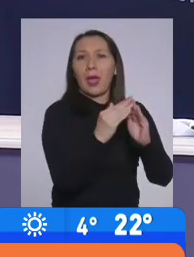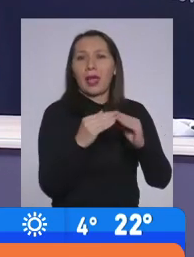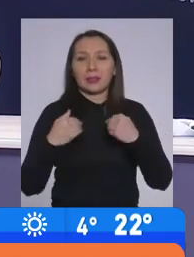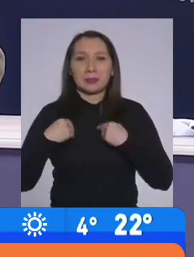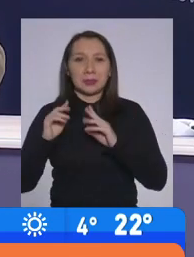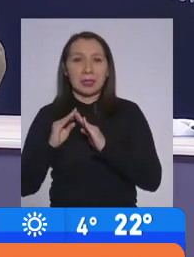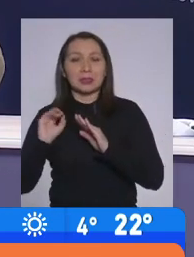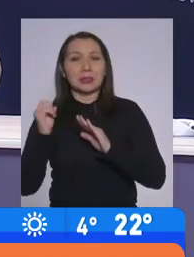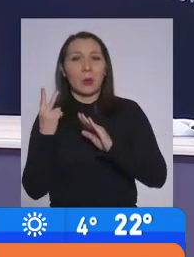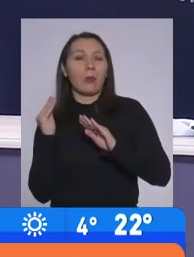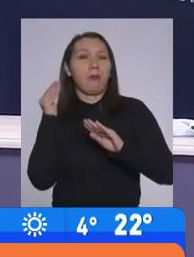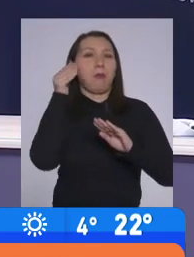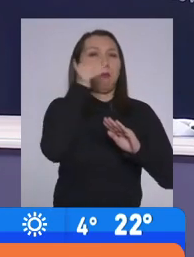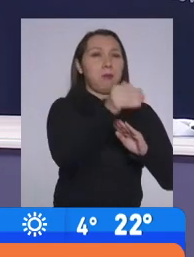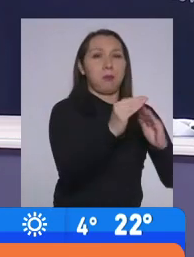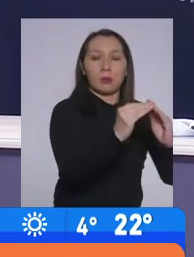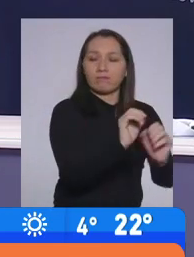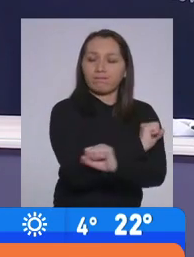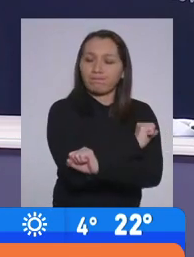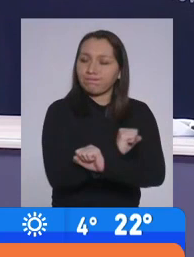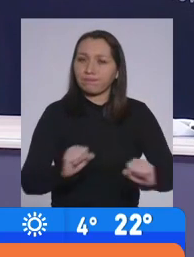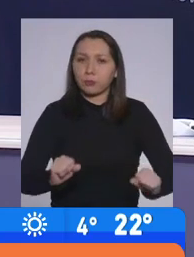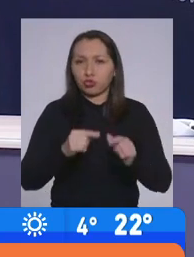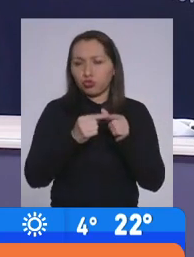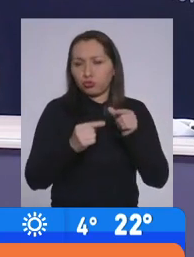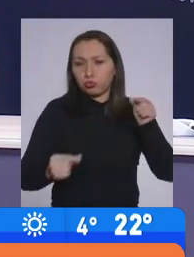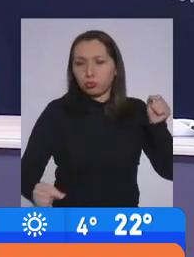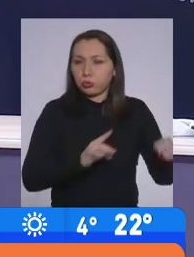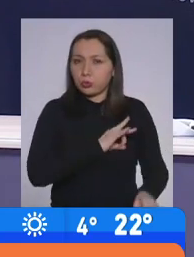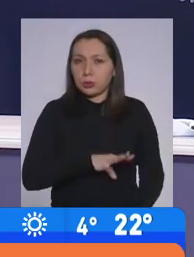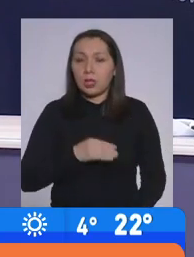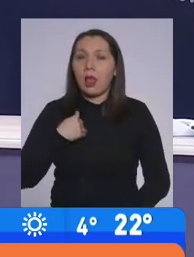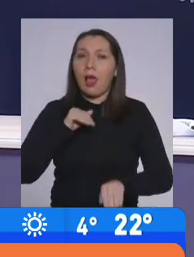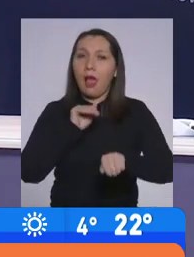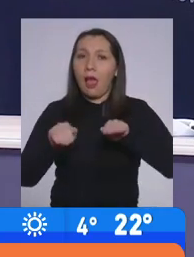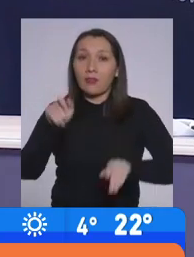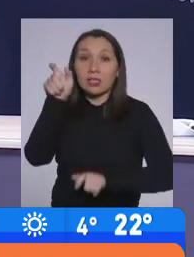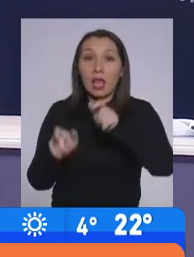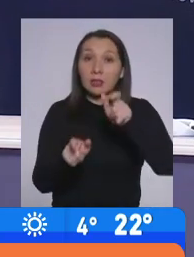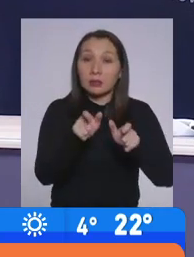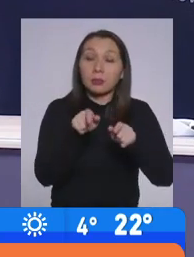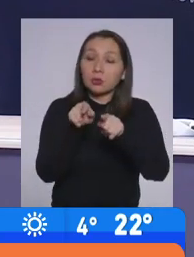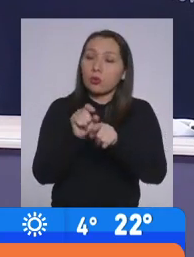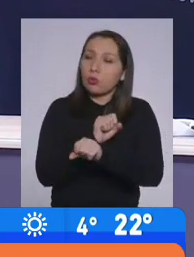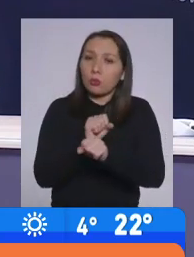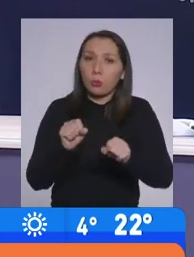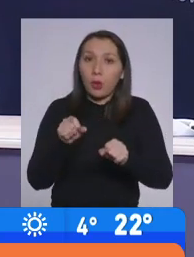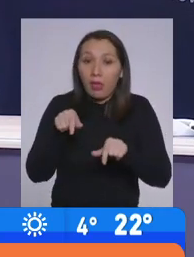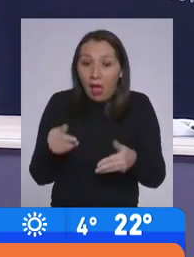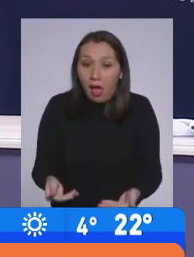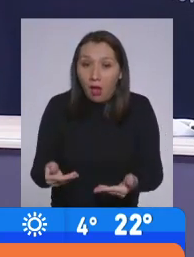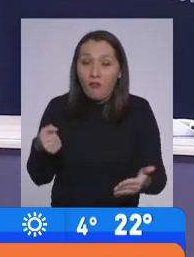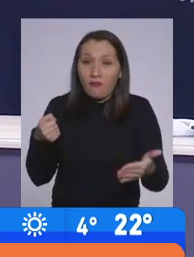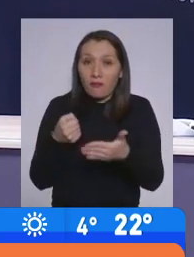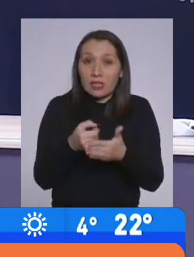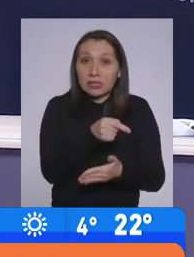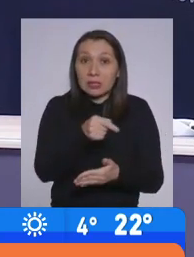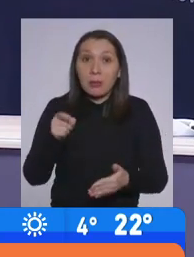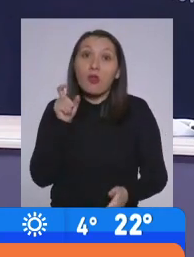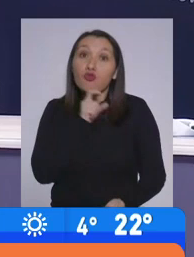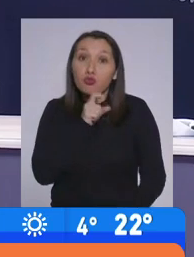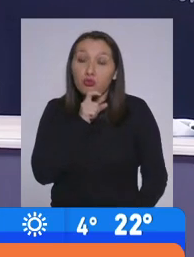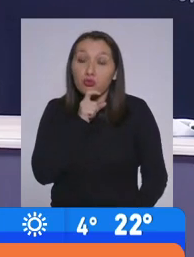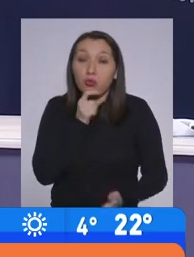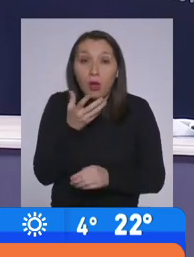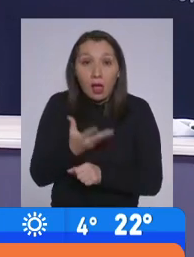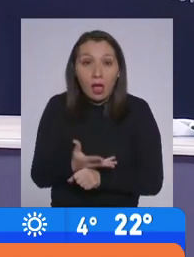a lo largo de todo nuestro país por lo tanto quiero hacer un llamado a que las personas que este fin de semana que va a haber un feriado